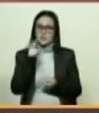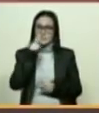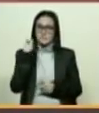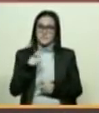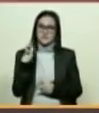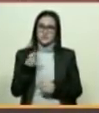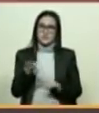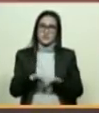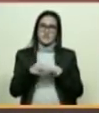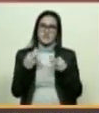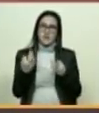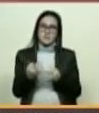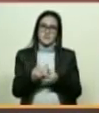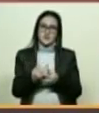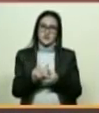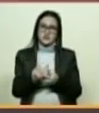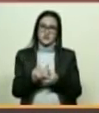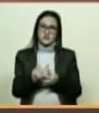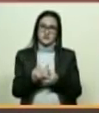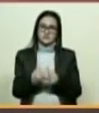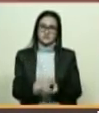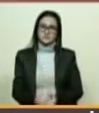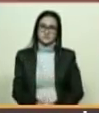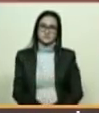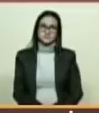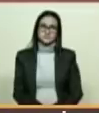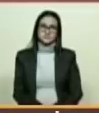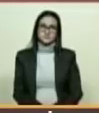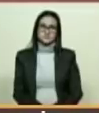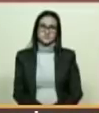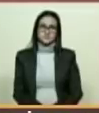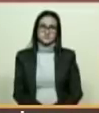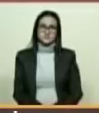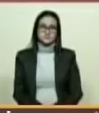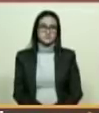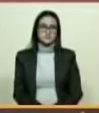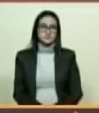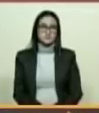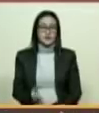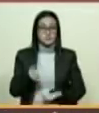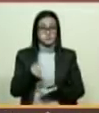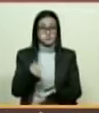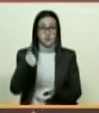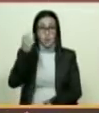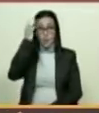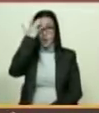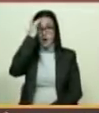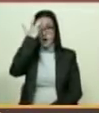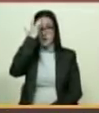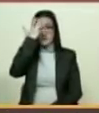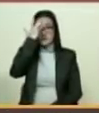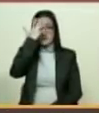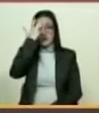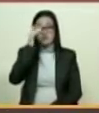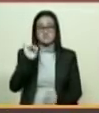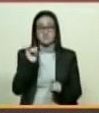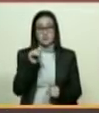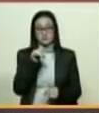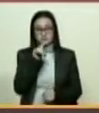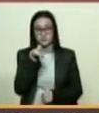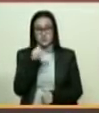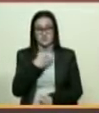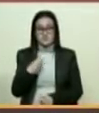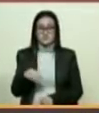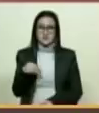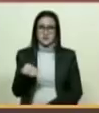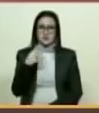de integrantes del núcleo familiar. Respecto al bono de Carnaval que anunciara el presidente